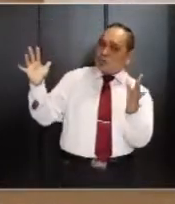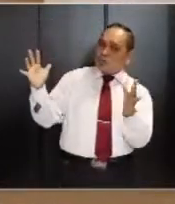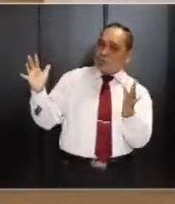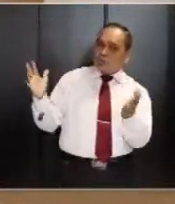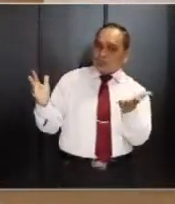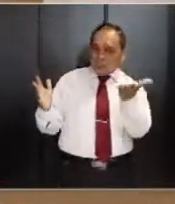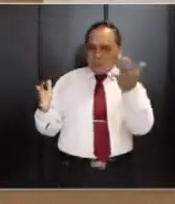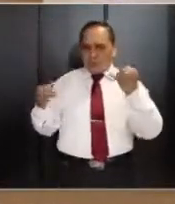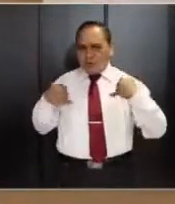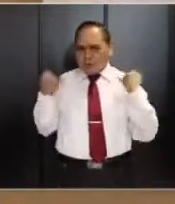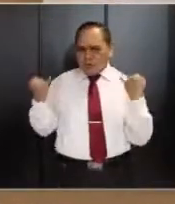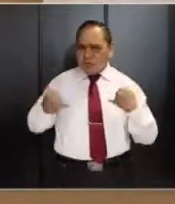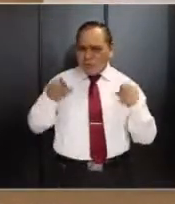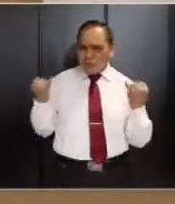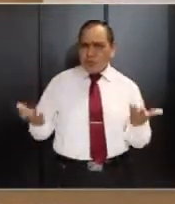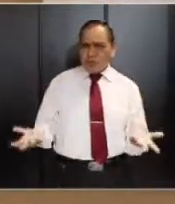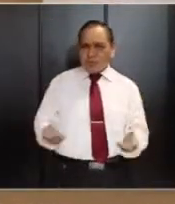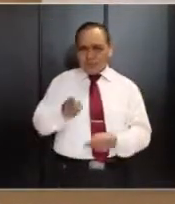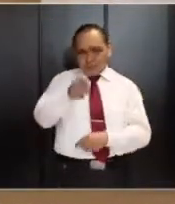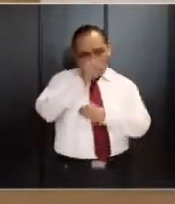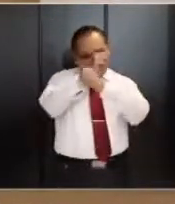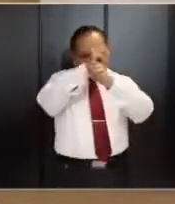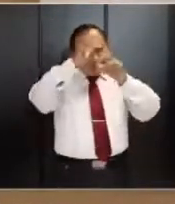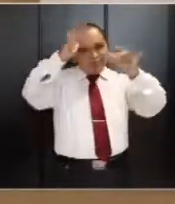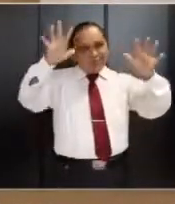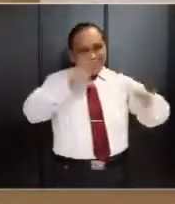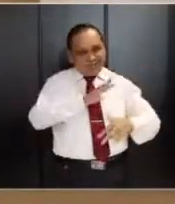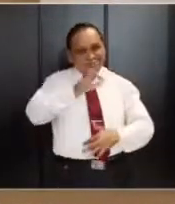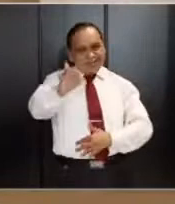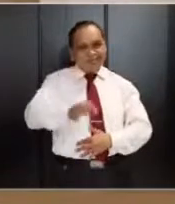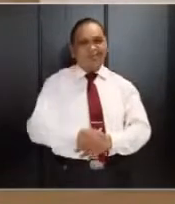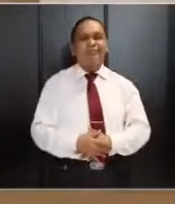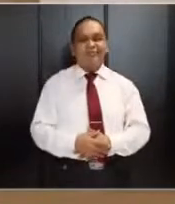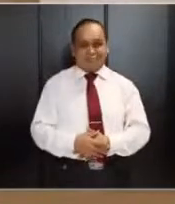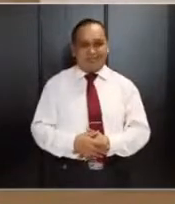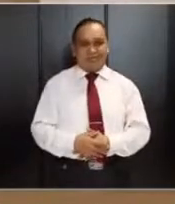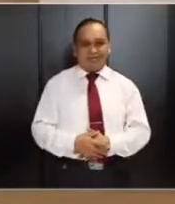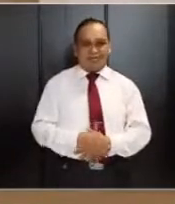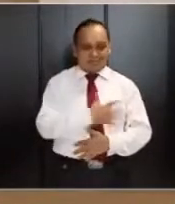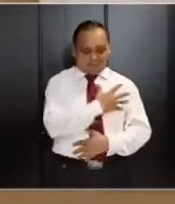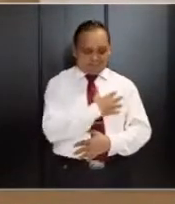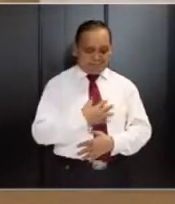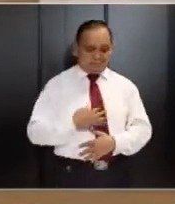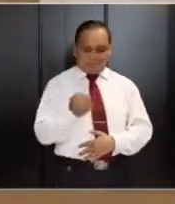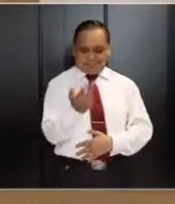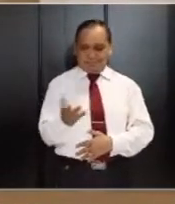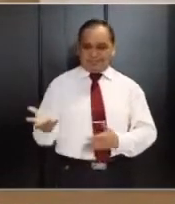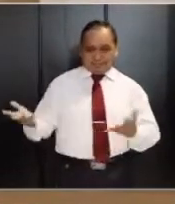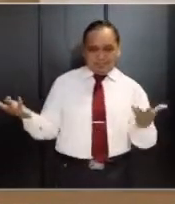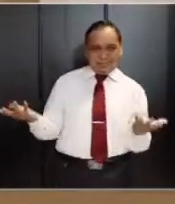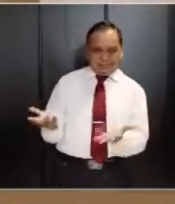bien joven, tú estás para soñar. Muchas cosas para sacar adelante a mis hijos.